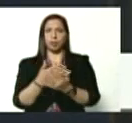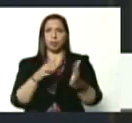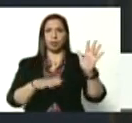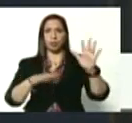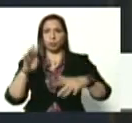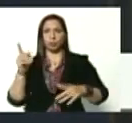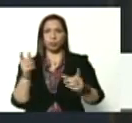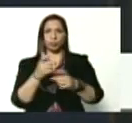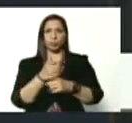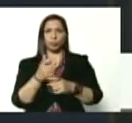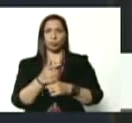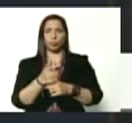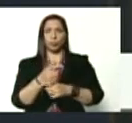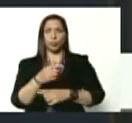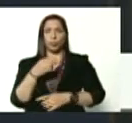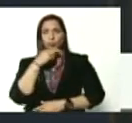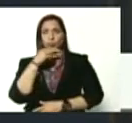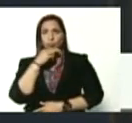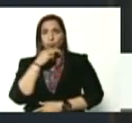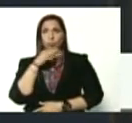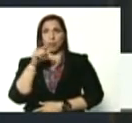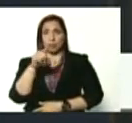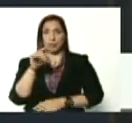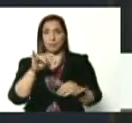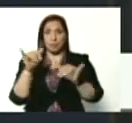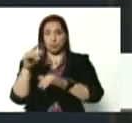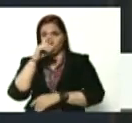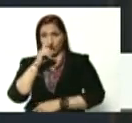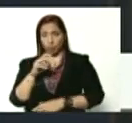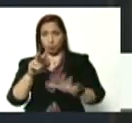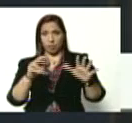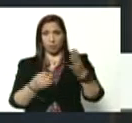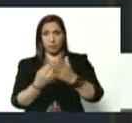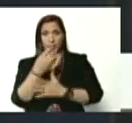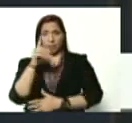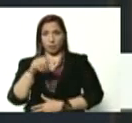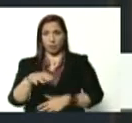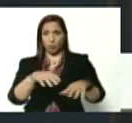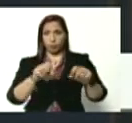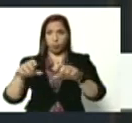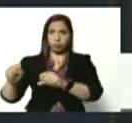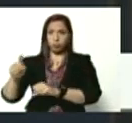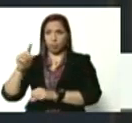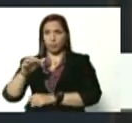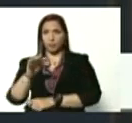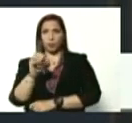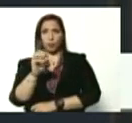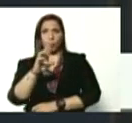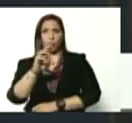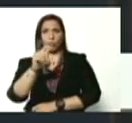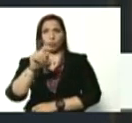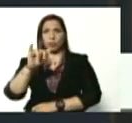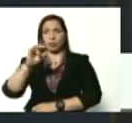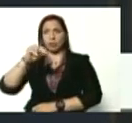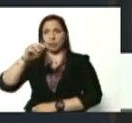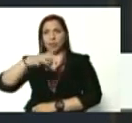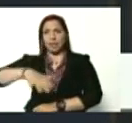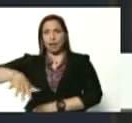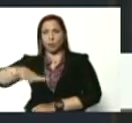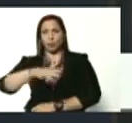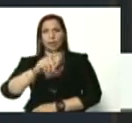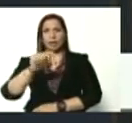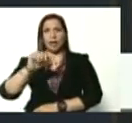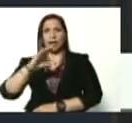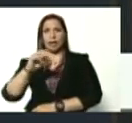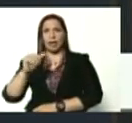ese año el 7 de mayo en machurucuto ocupación del fortín de tacarigua de la laguna las fuerzas